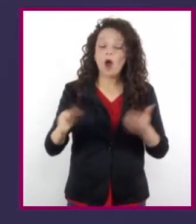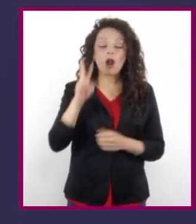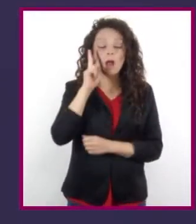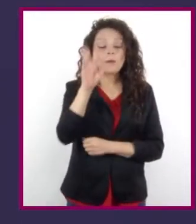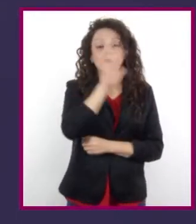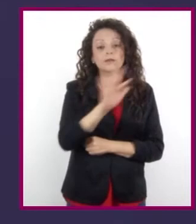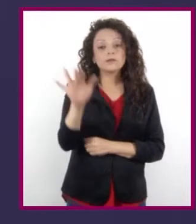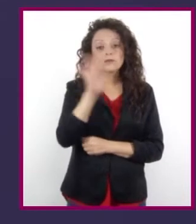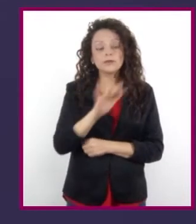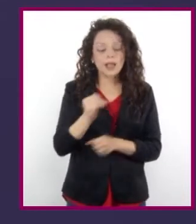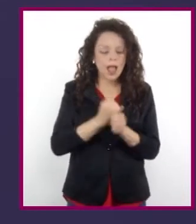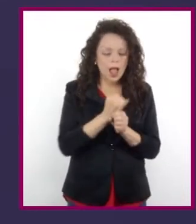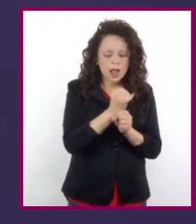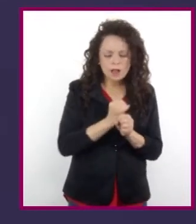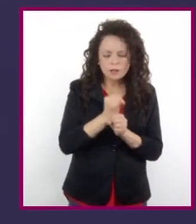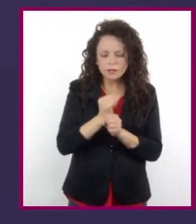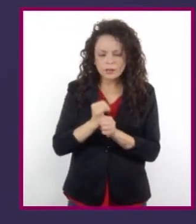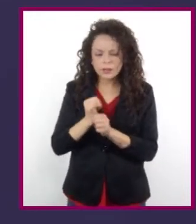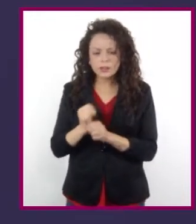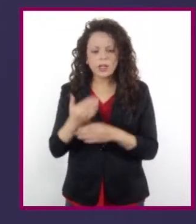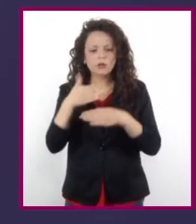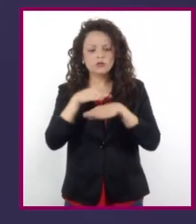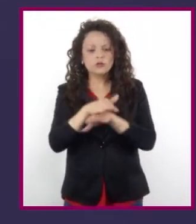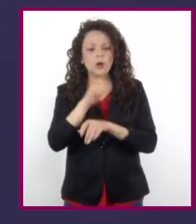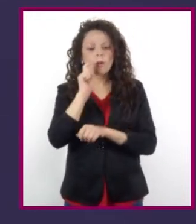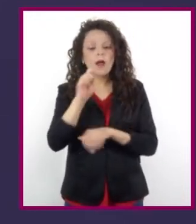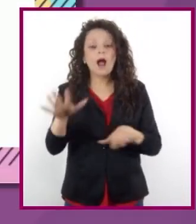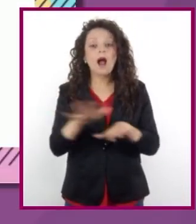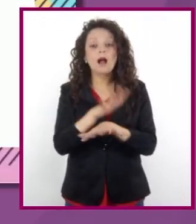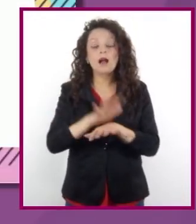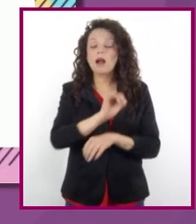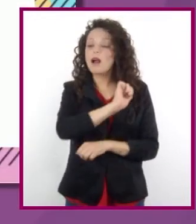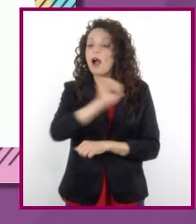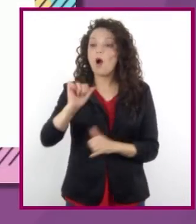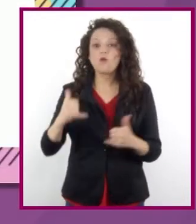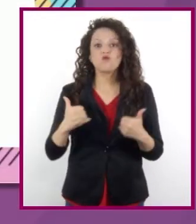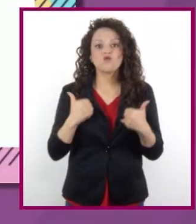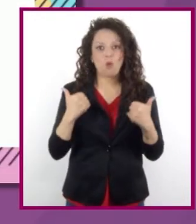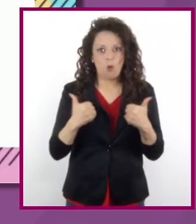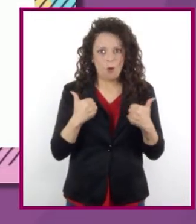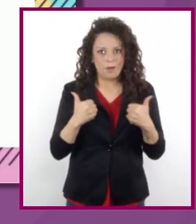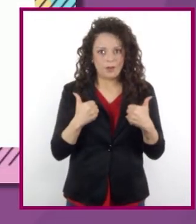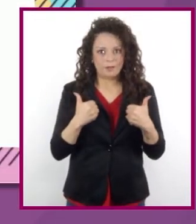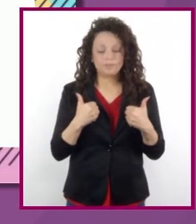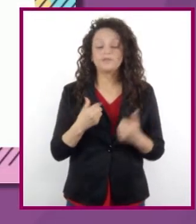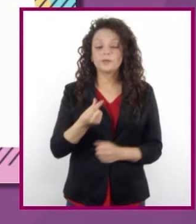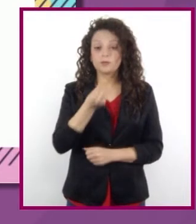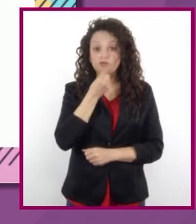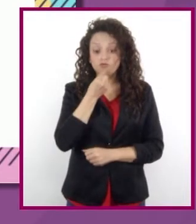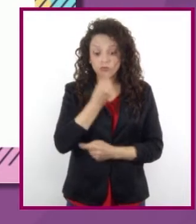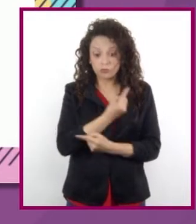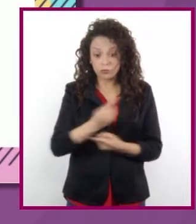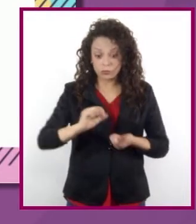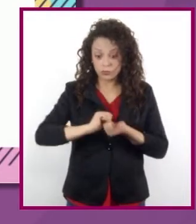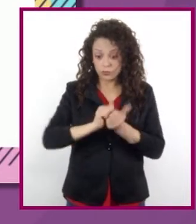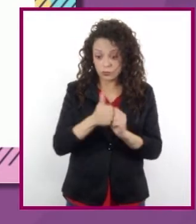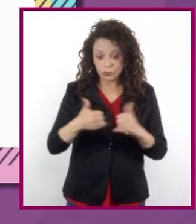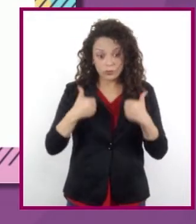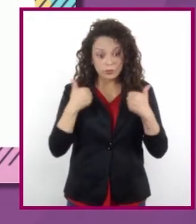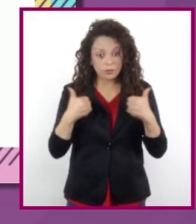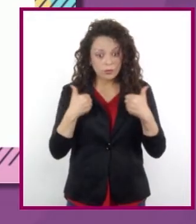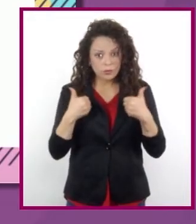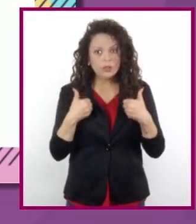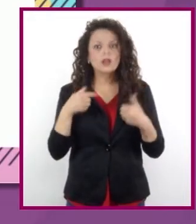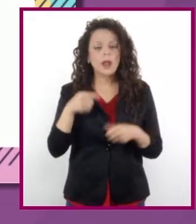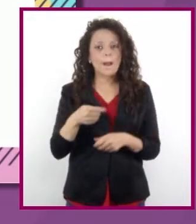texto de investigación acerca de los cambios en los jóvenes. La adolescencia es un periodo de